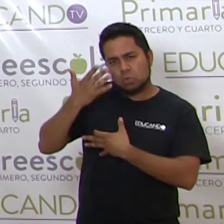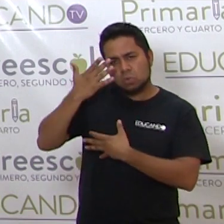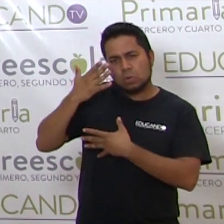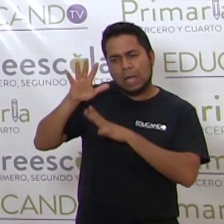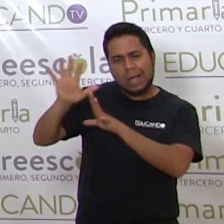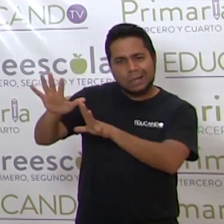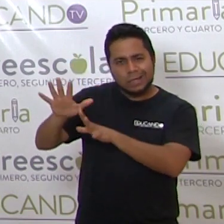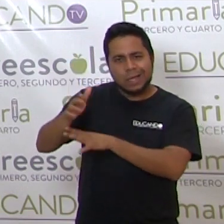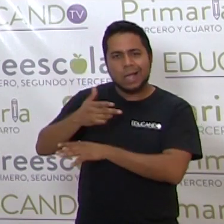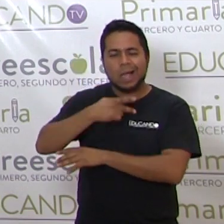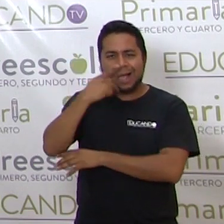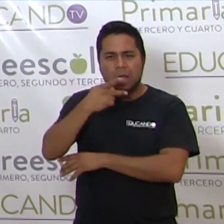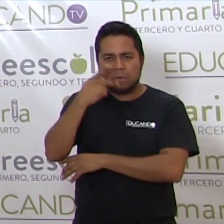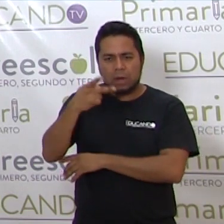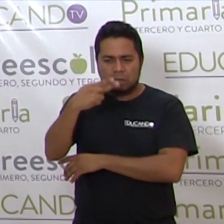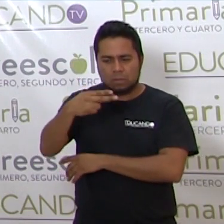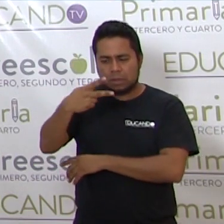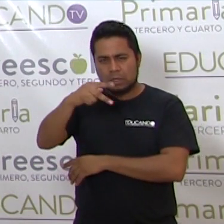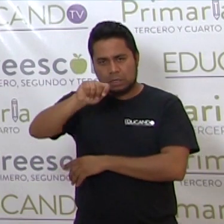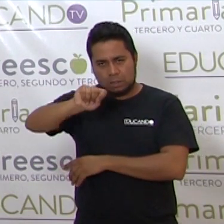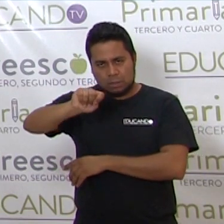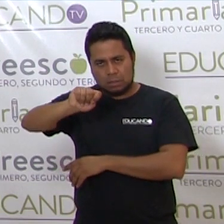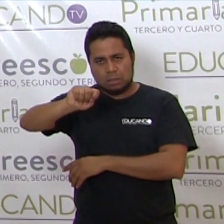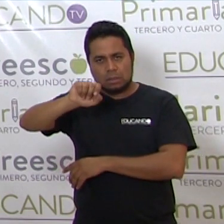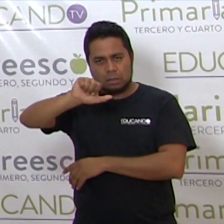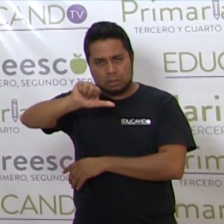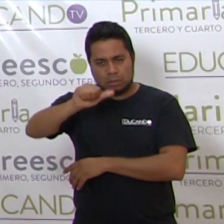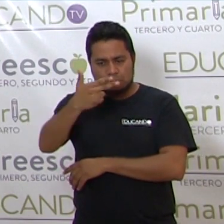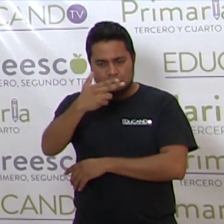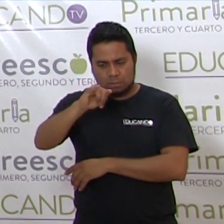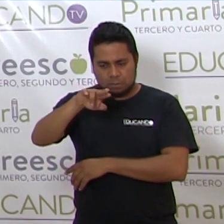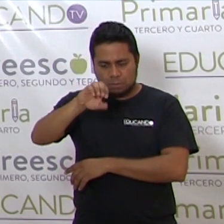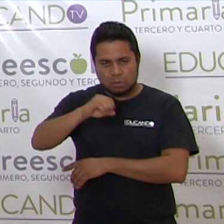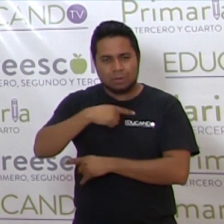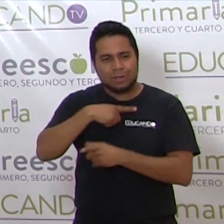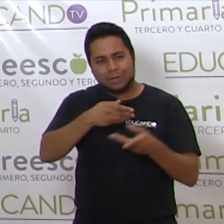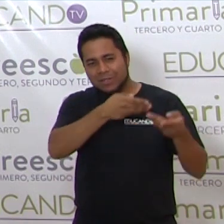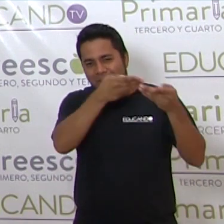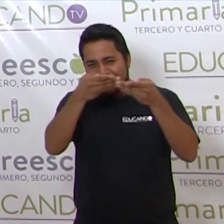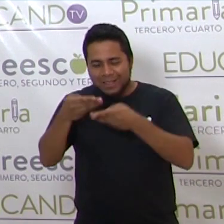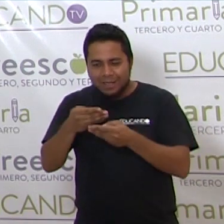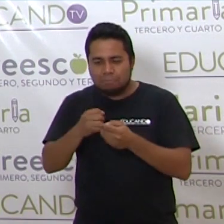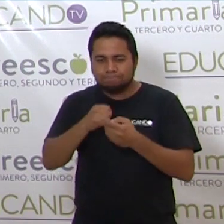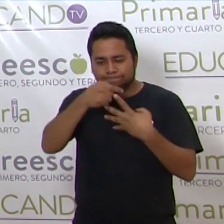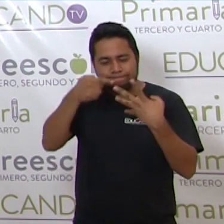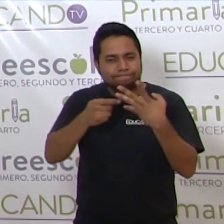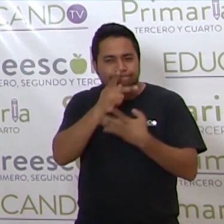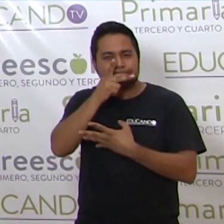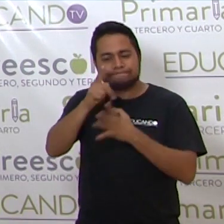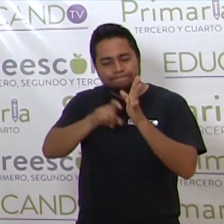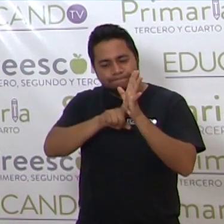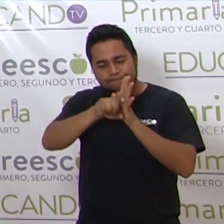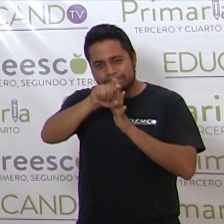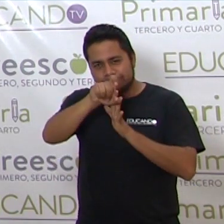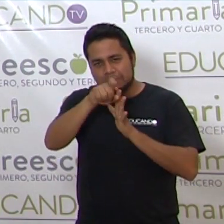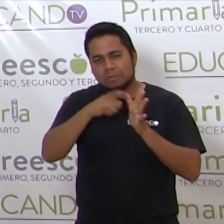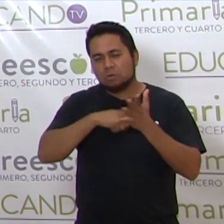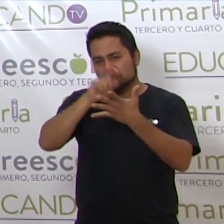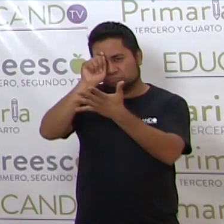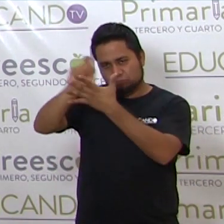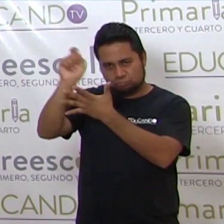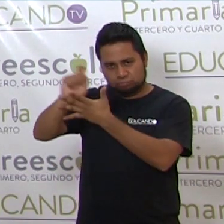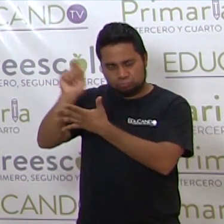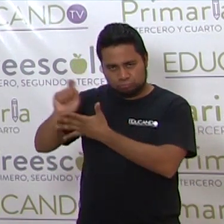camino y bueno y para eso traje algunas palabras en tallin o que las voy a escribir